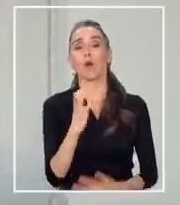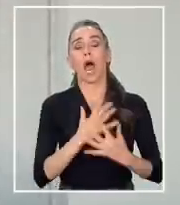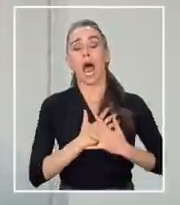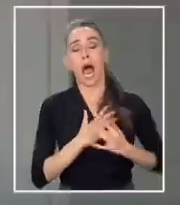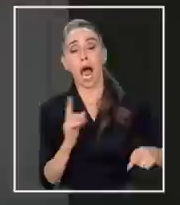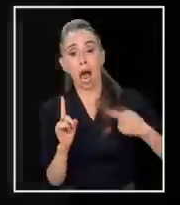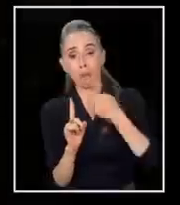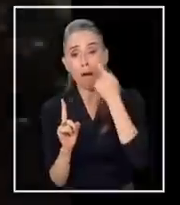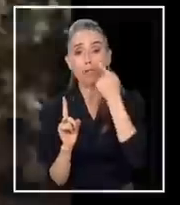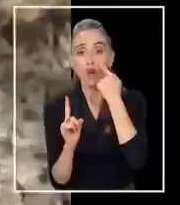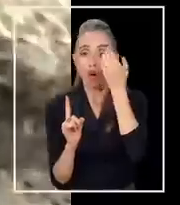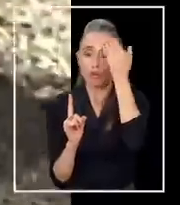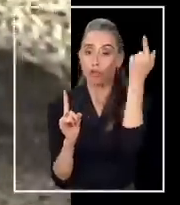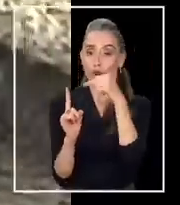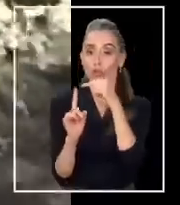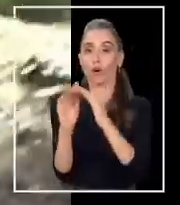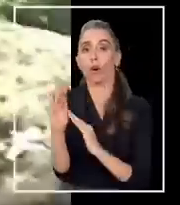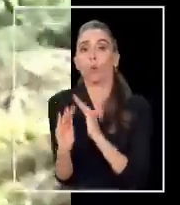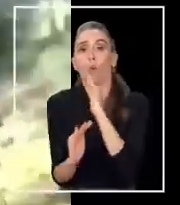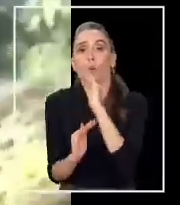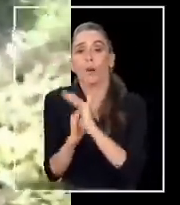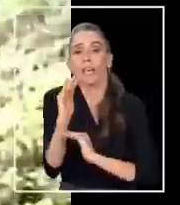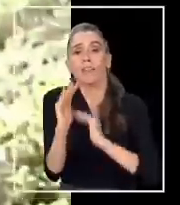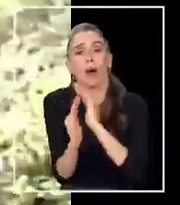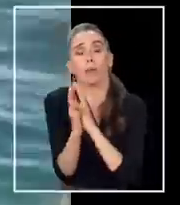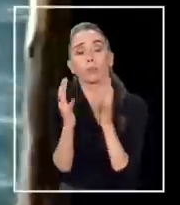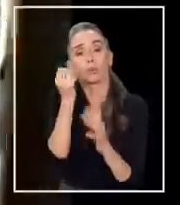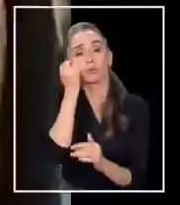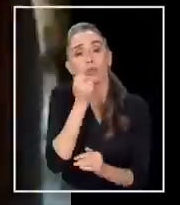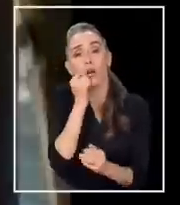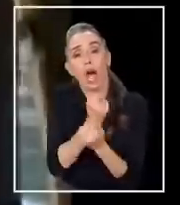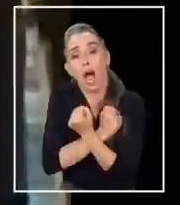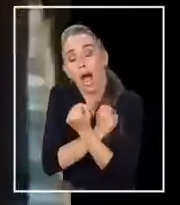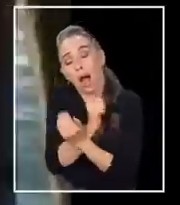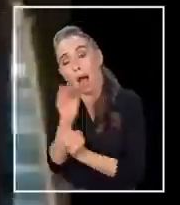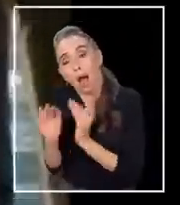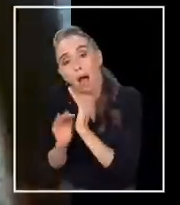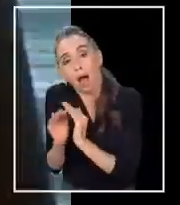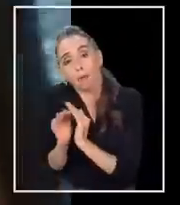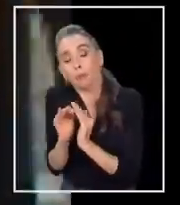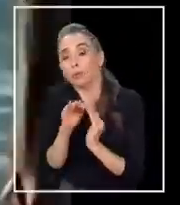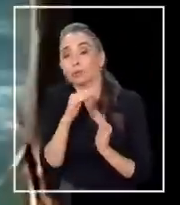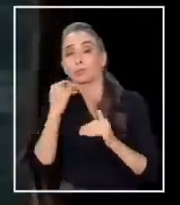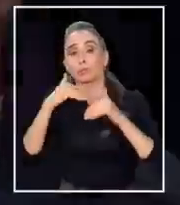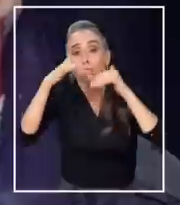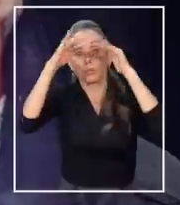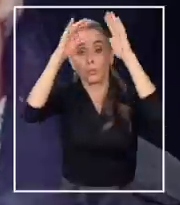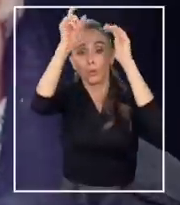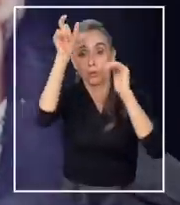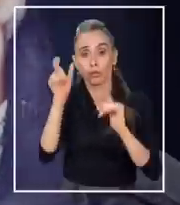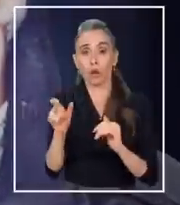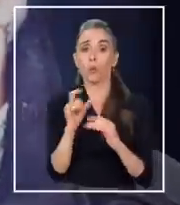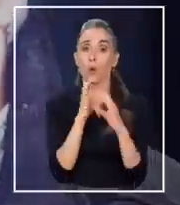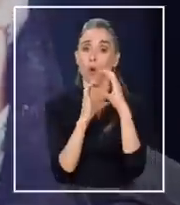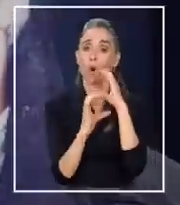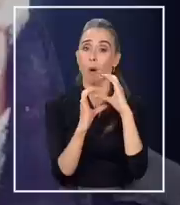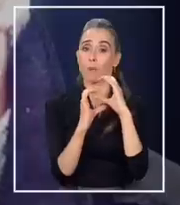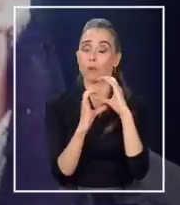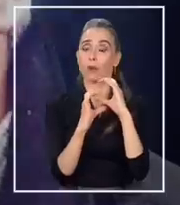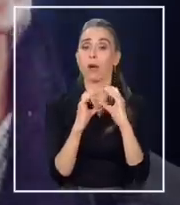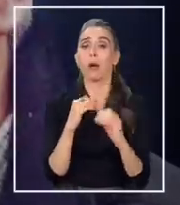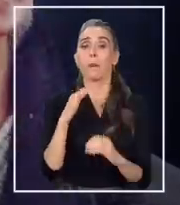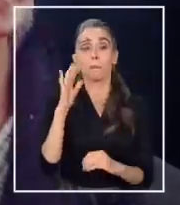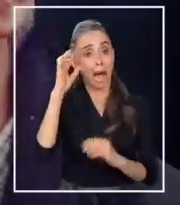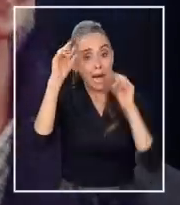amado, reconocido y cuidado con extremo cariño y amor. Se fue quizás uno de los comunicadores